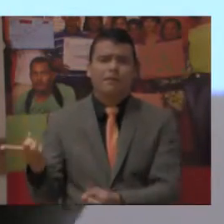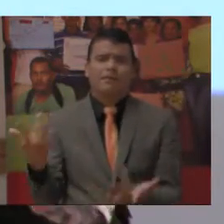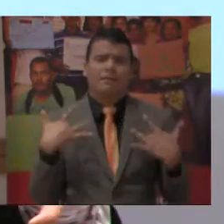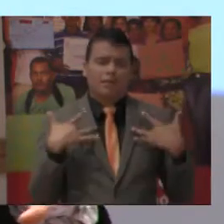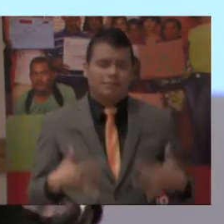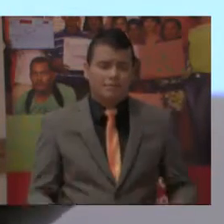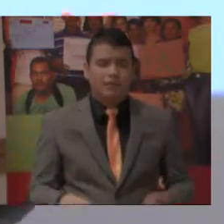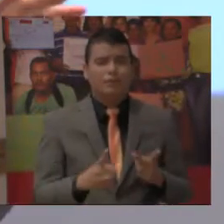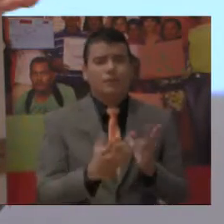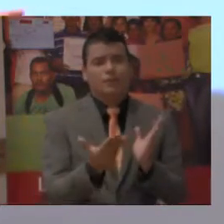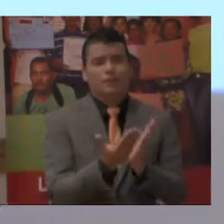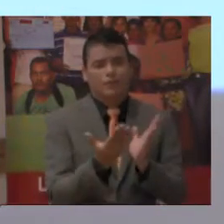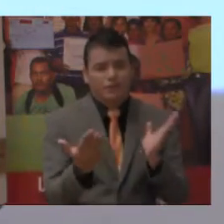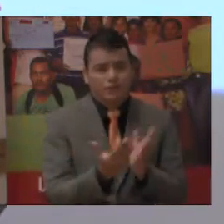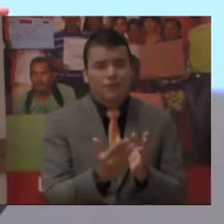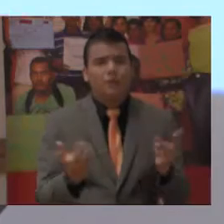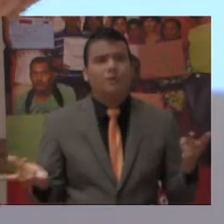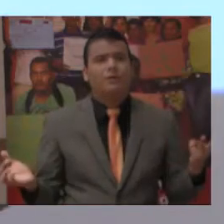en educación,